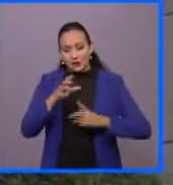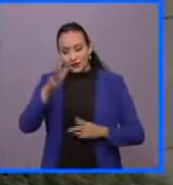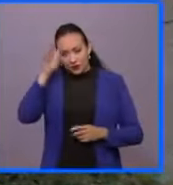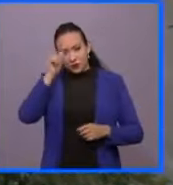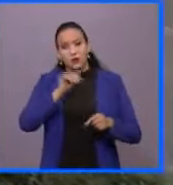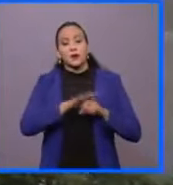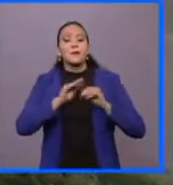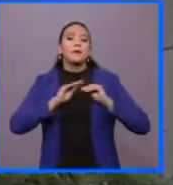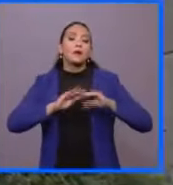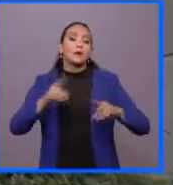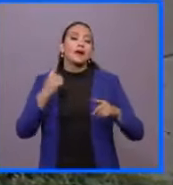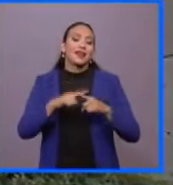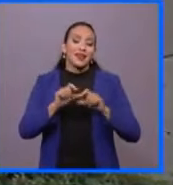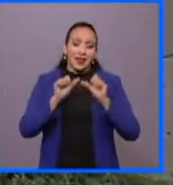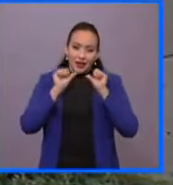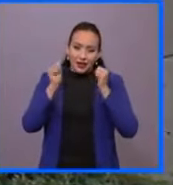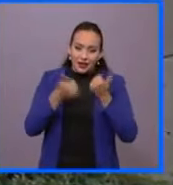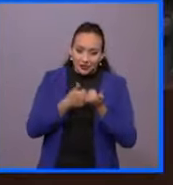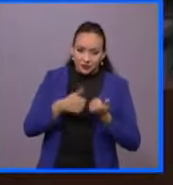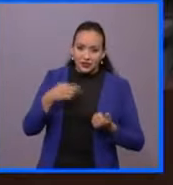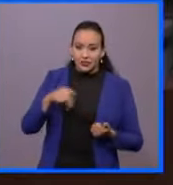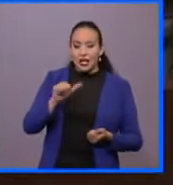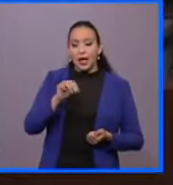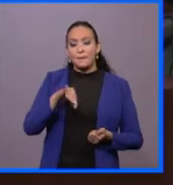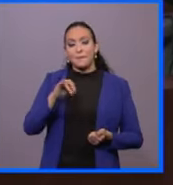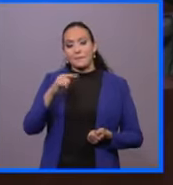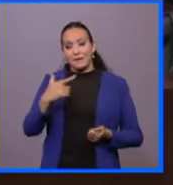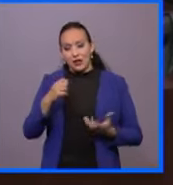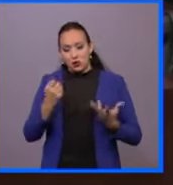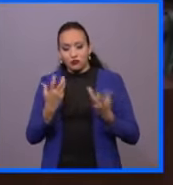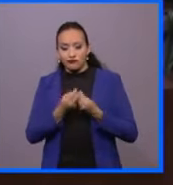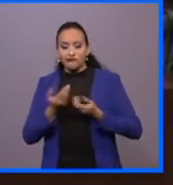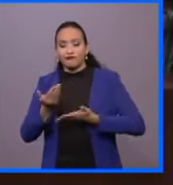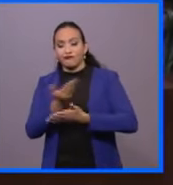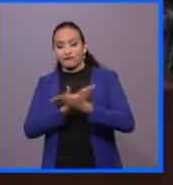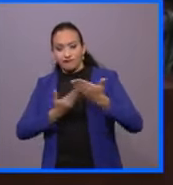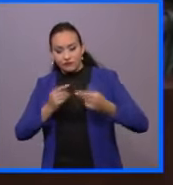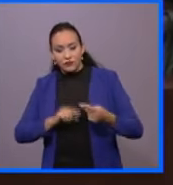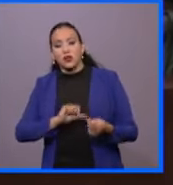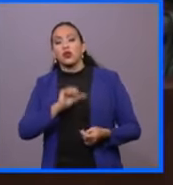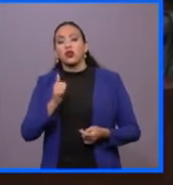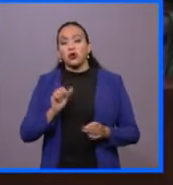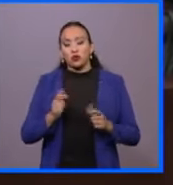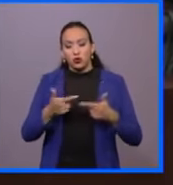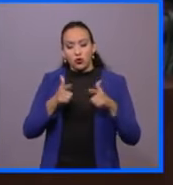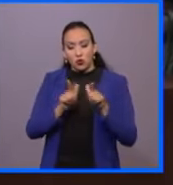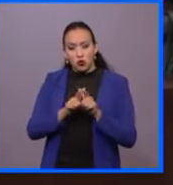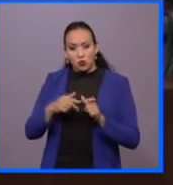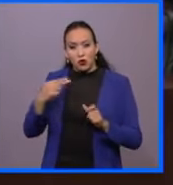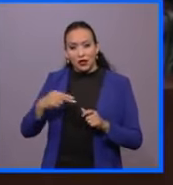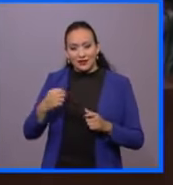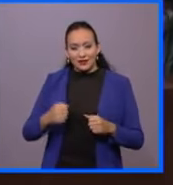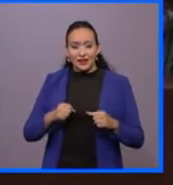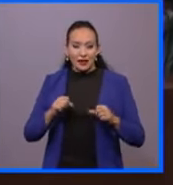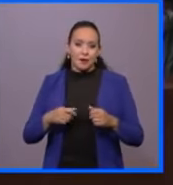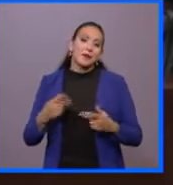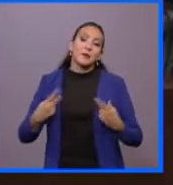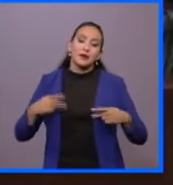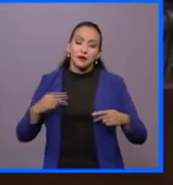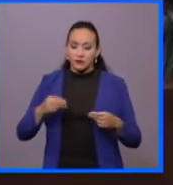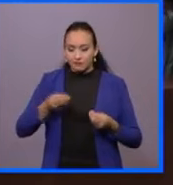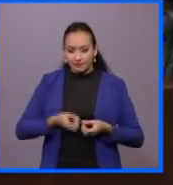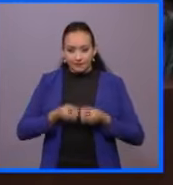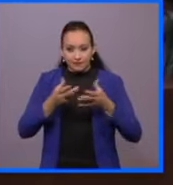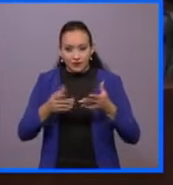inconformidad promovidos por la Asociación Civil Amigos en Colaboración y del colectivo conocido como Poder Ciudadano, así como por